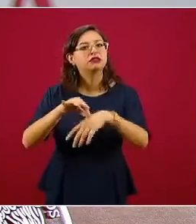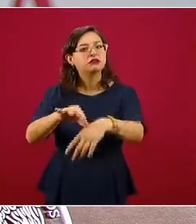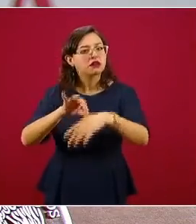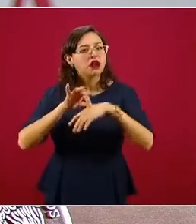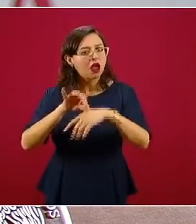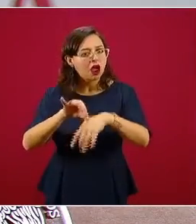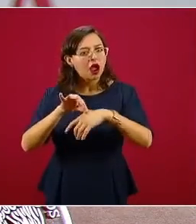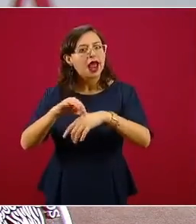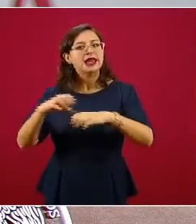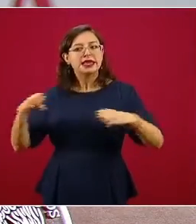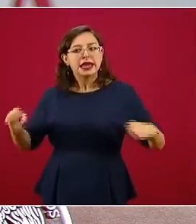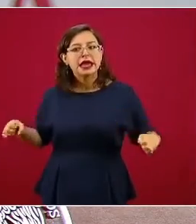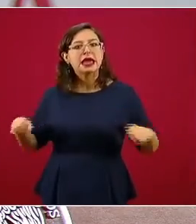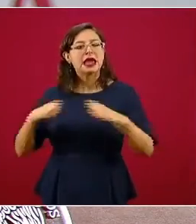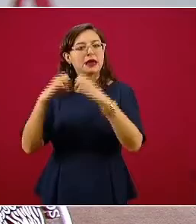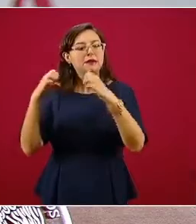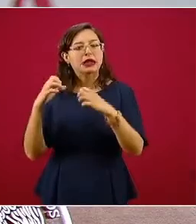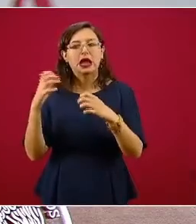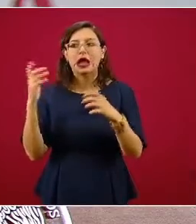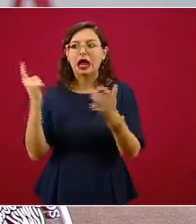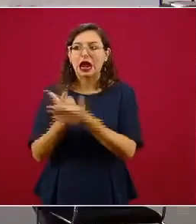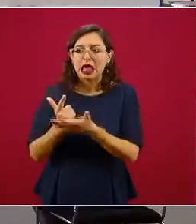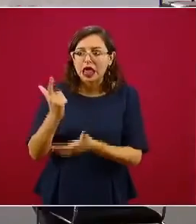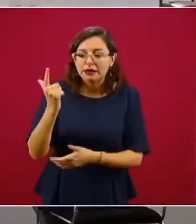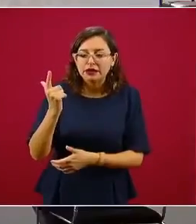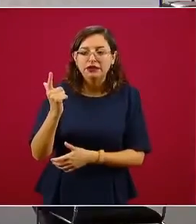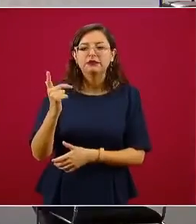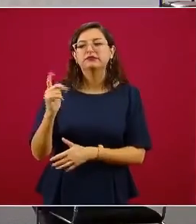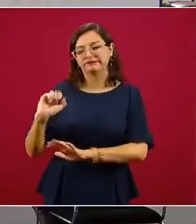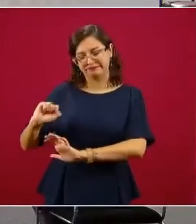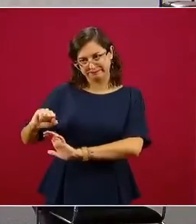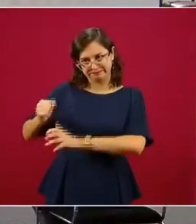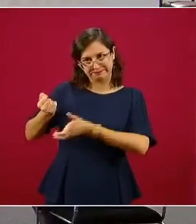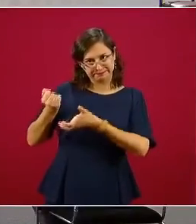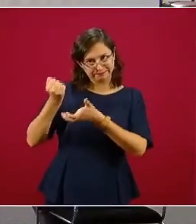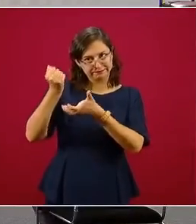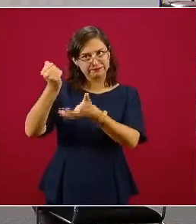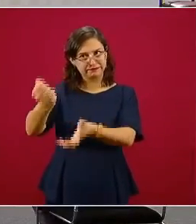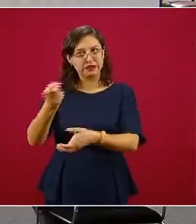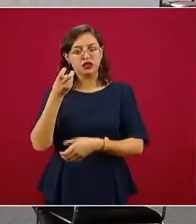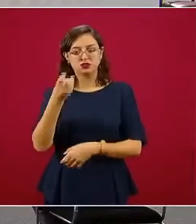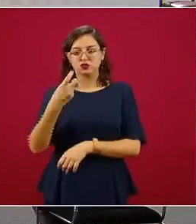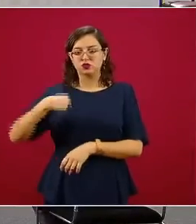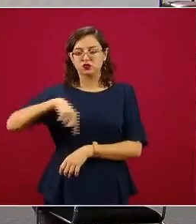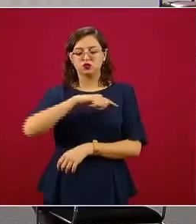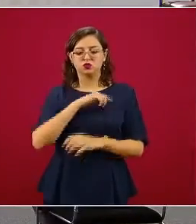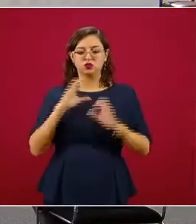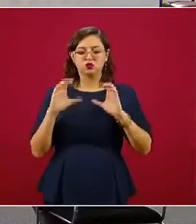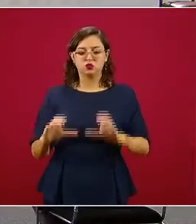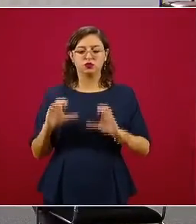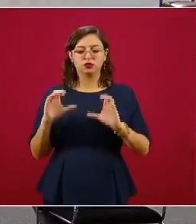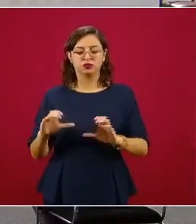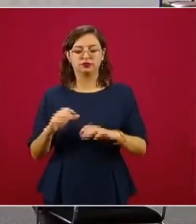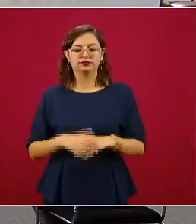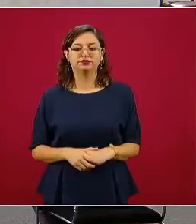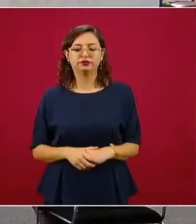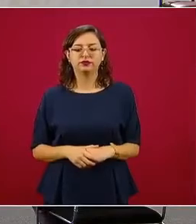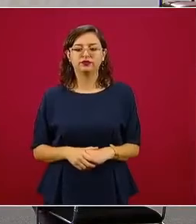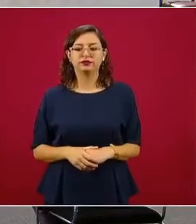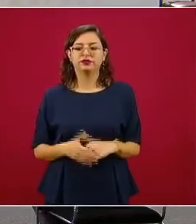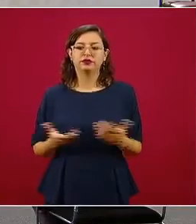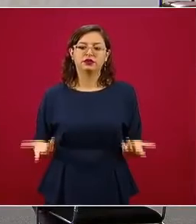del equipo técnico, que eso es lo más importante. La siguiente, por favor. Bueno, puede regresar un segundo.